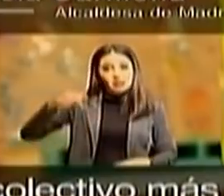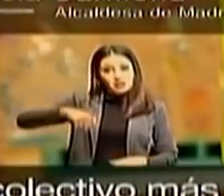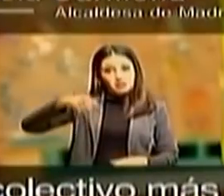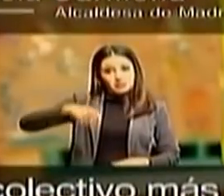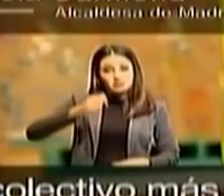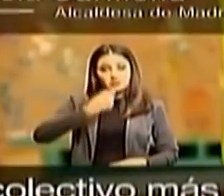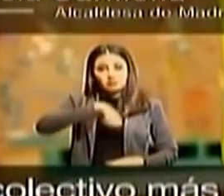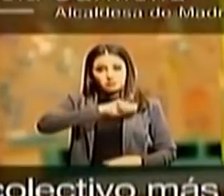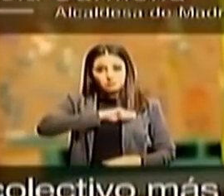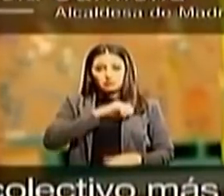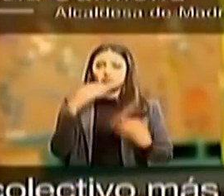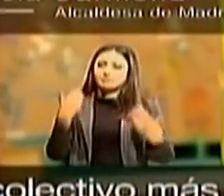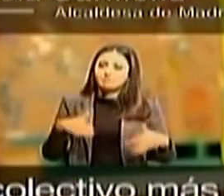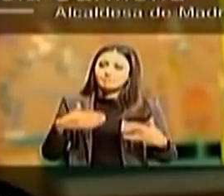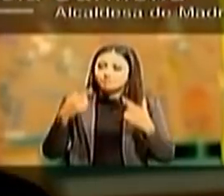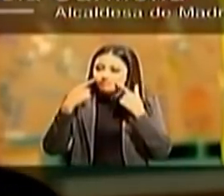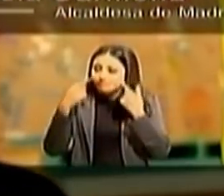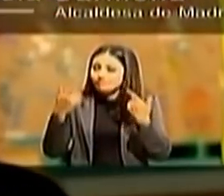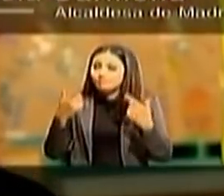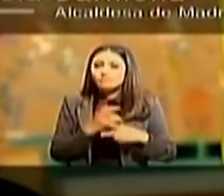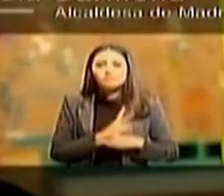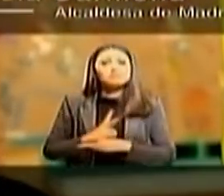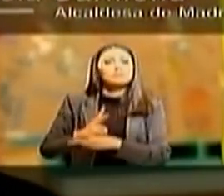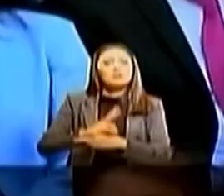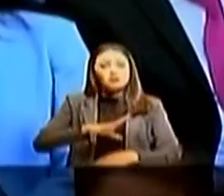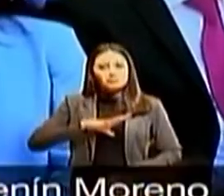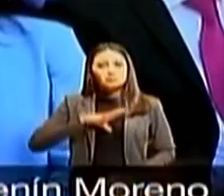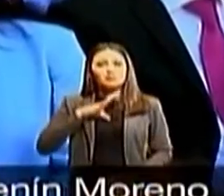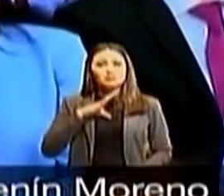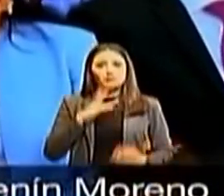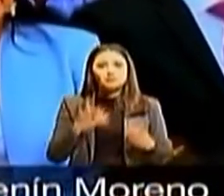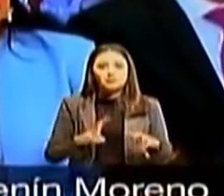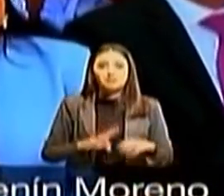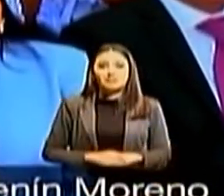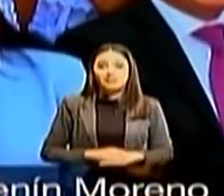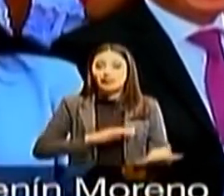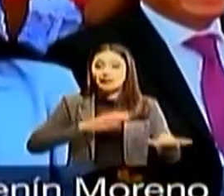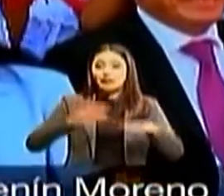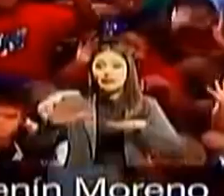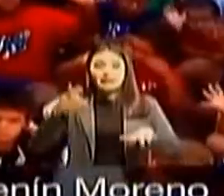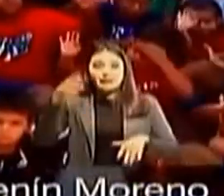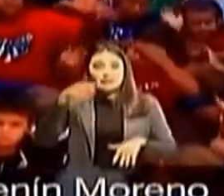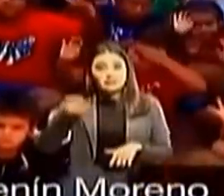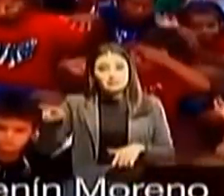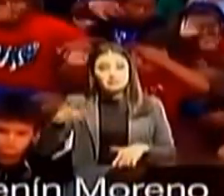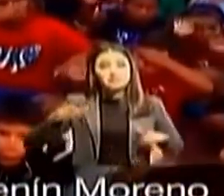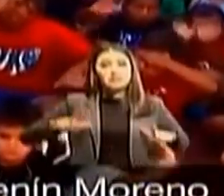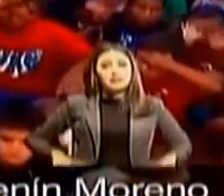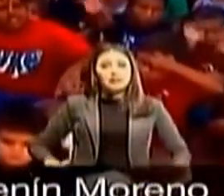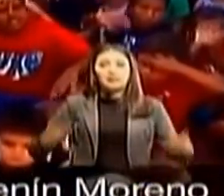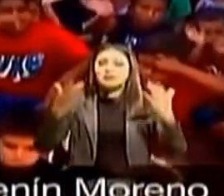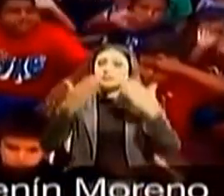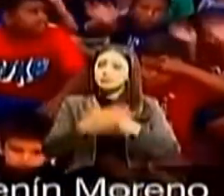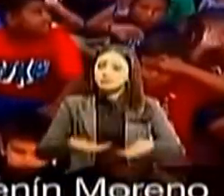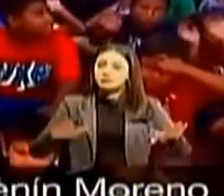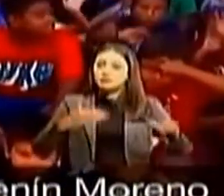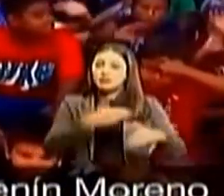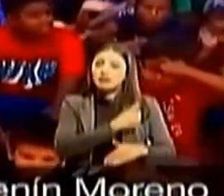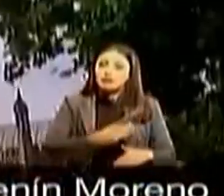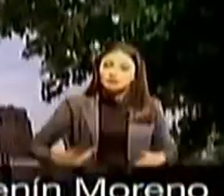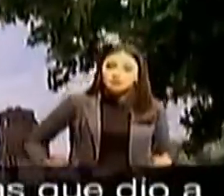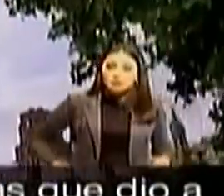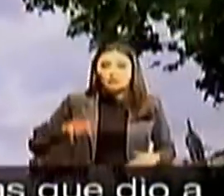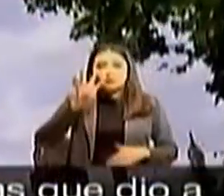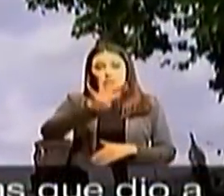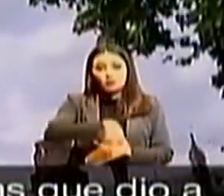importante de Latinoamérica que tenemos en Madrid y estamos muy orgullosos. Con esta actividad, el mandatario Lenín Moreno finalizó su gira presidencial